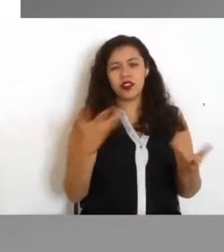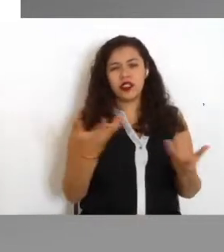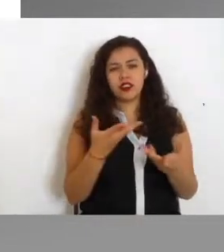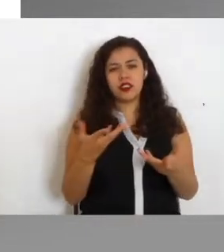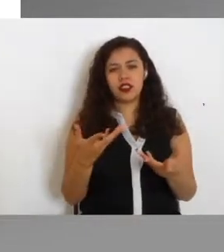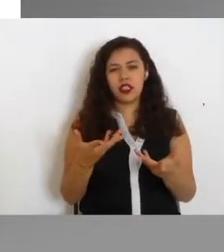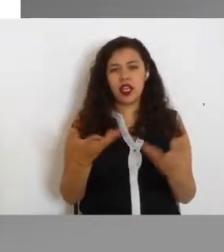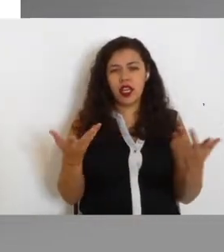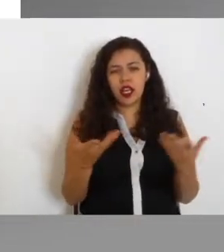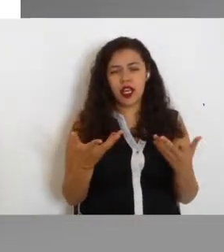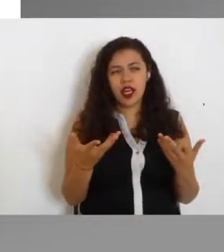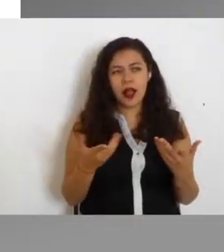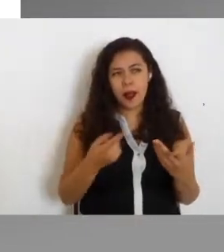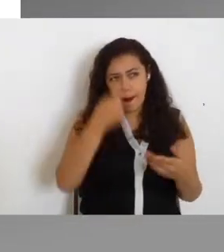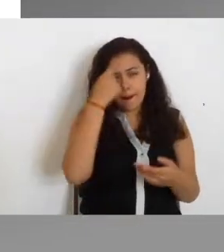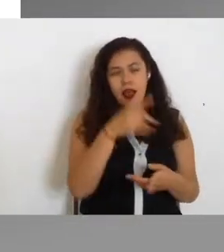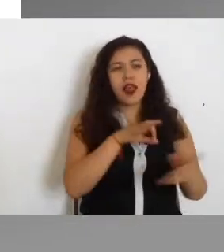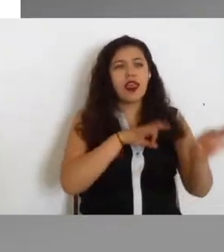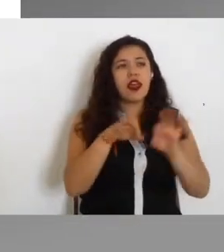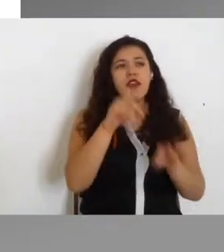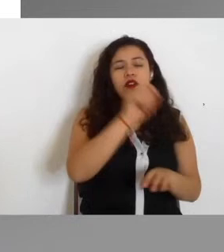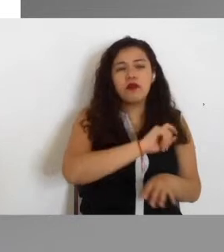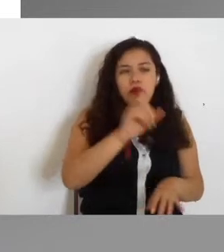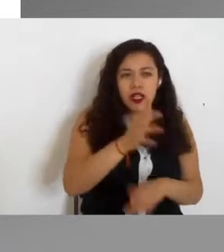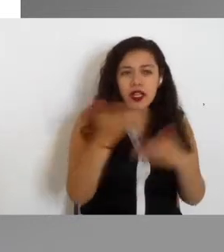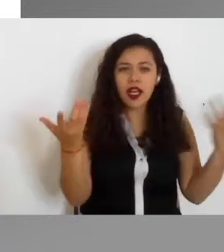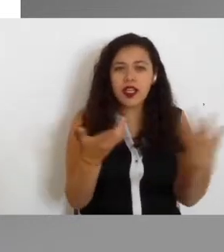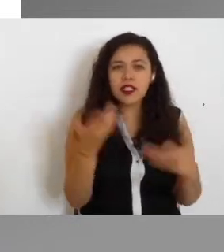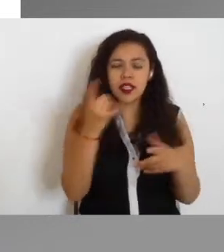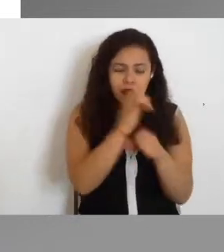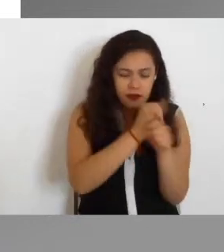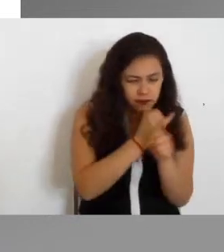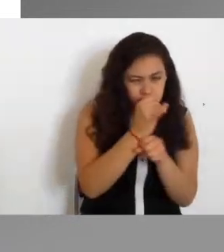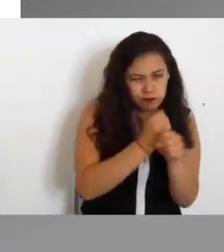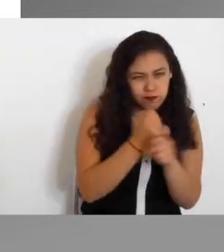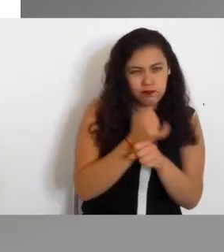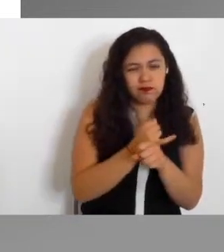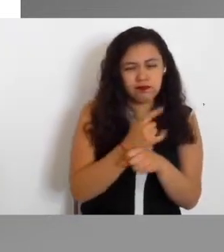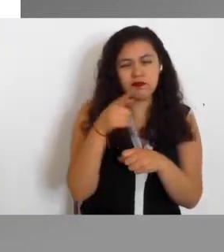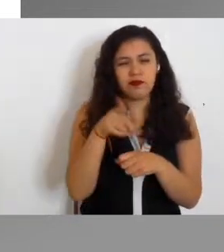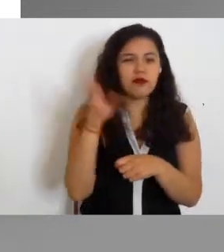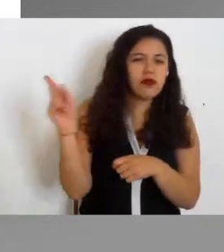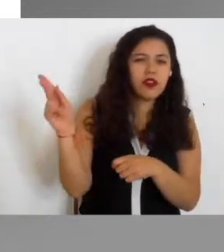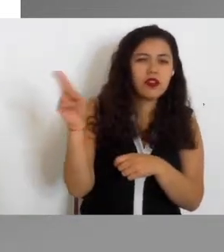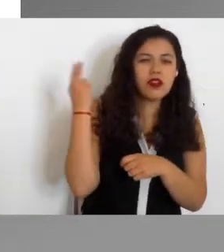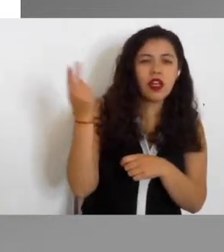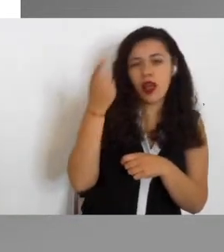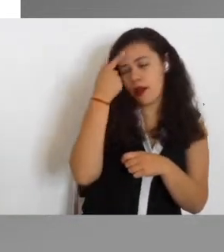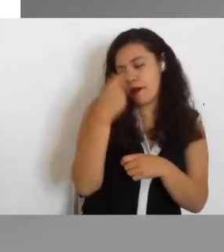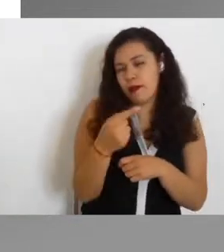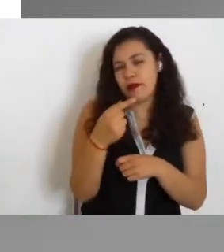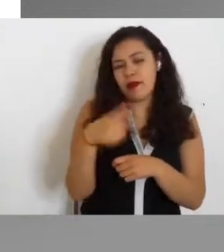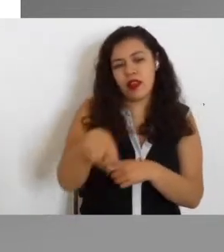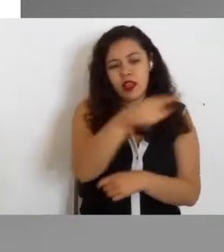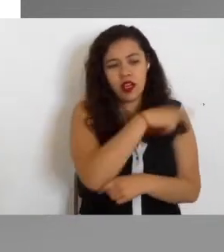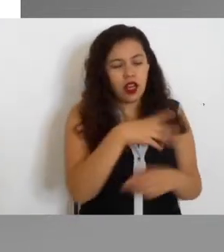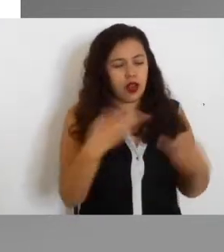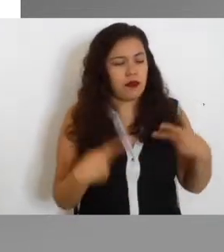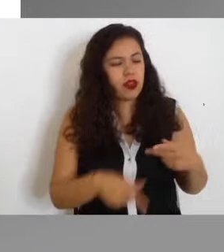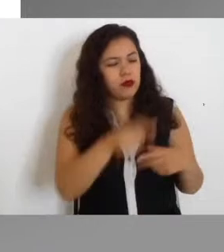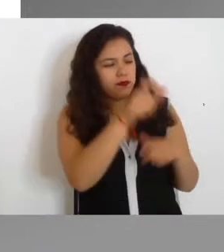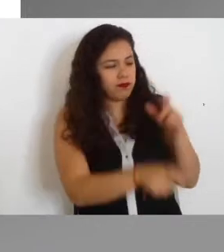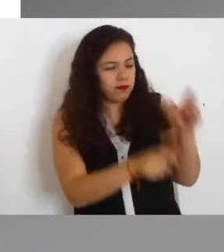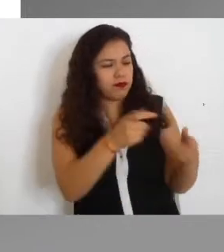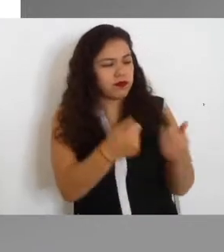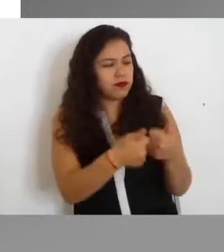el trabajo profesional de investigación de lo que tú quieras de la universidad para poder motivar a ese ser humano que tiene una